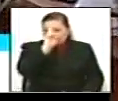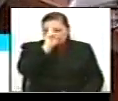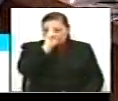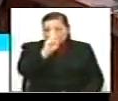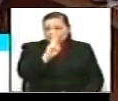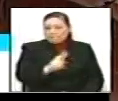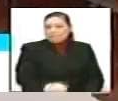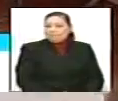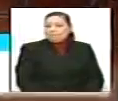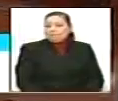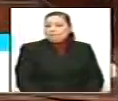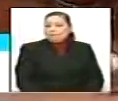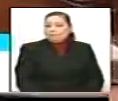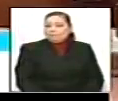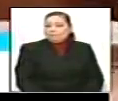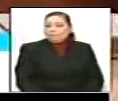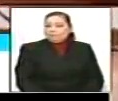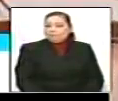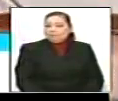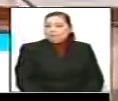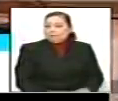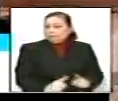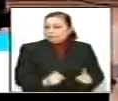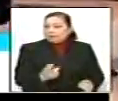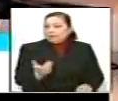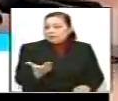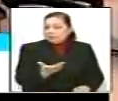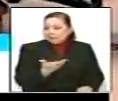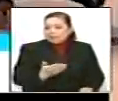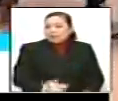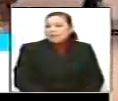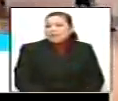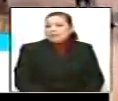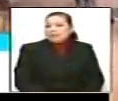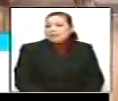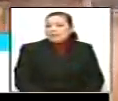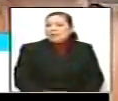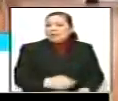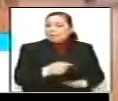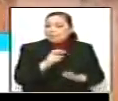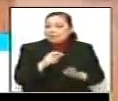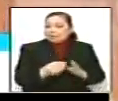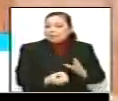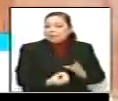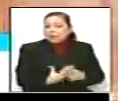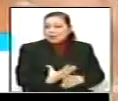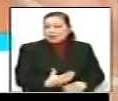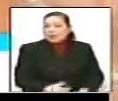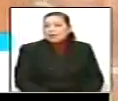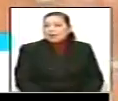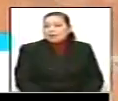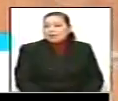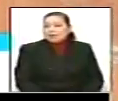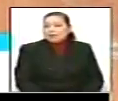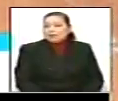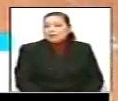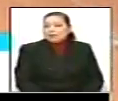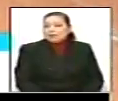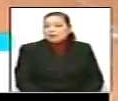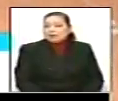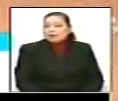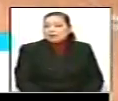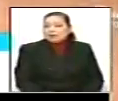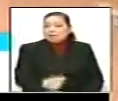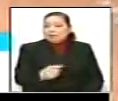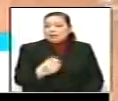respeto, de que indique que no son buenos cuadros. Estos señores son profesionales arequipeños, mire usted. Son characatos.